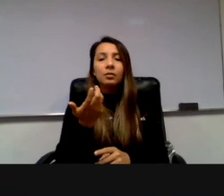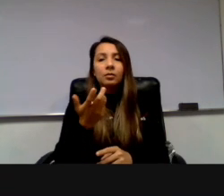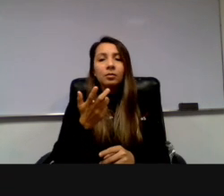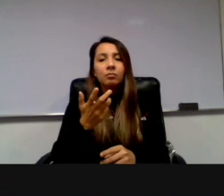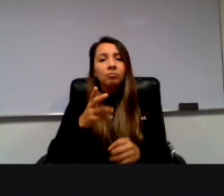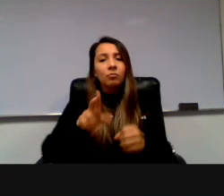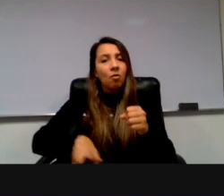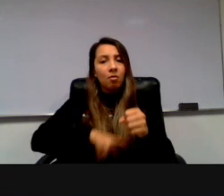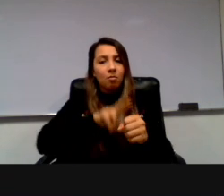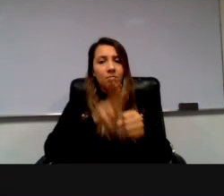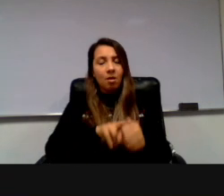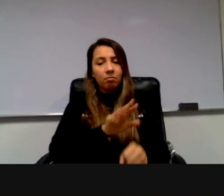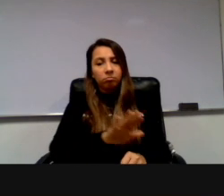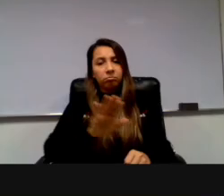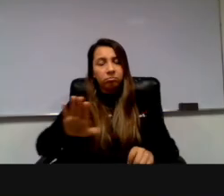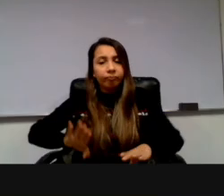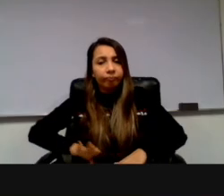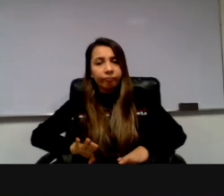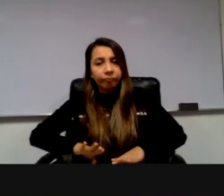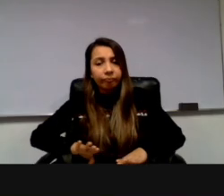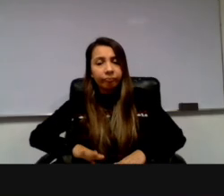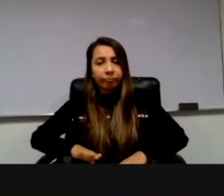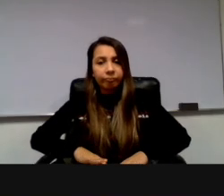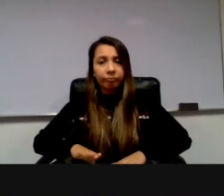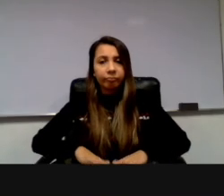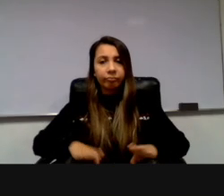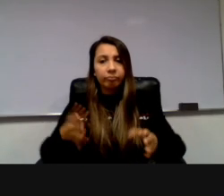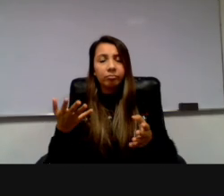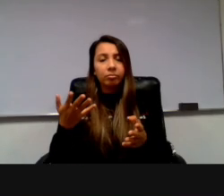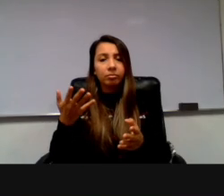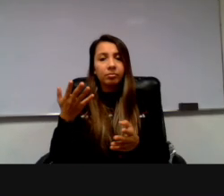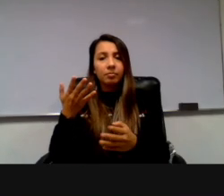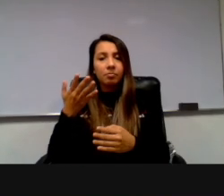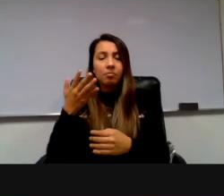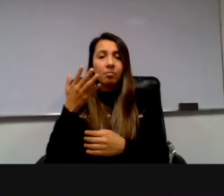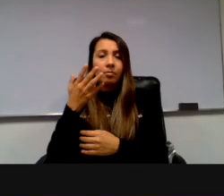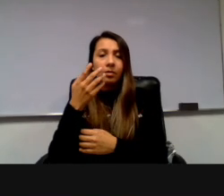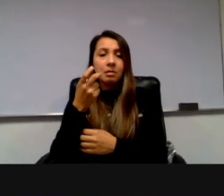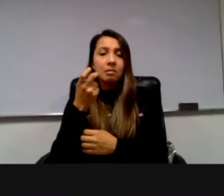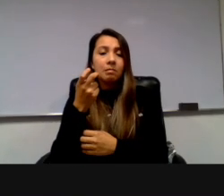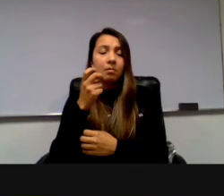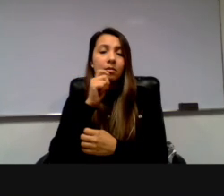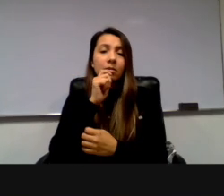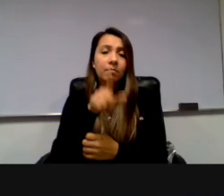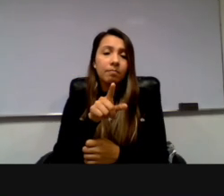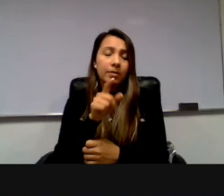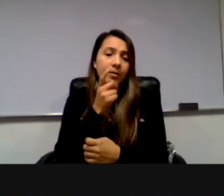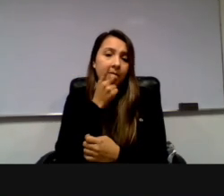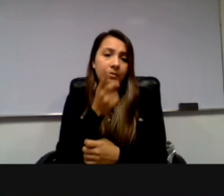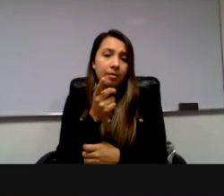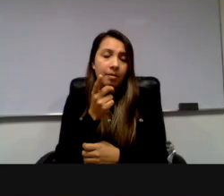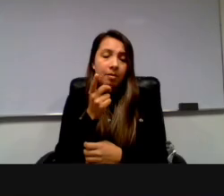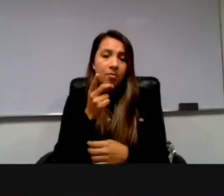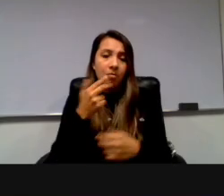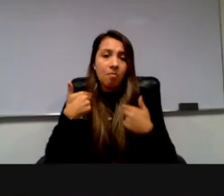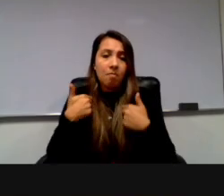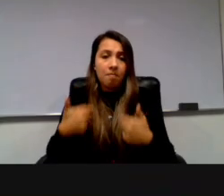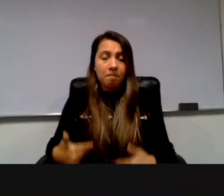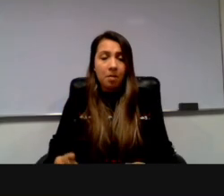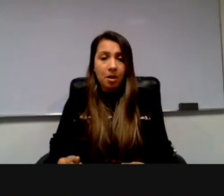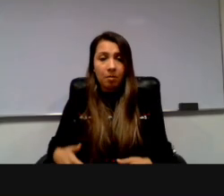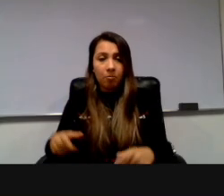común llevada, pues digamos, al extremo, implica que todos los seres vivos, pues descendemos en